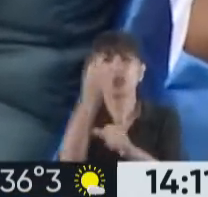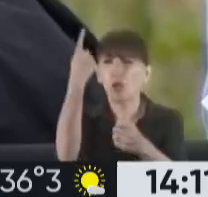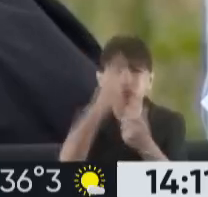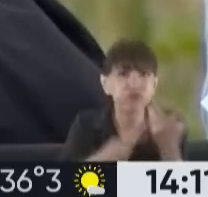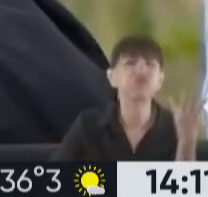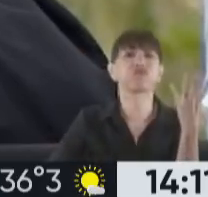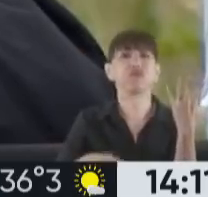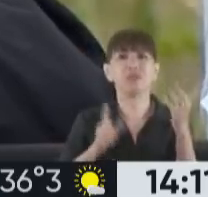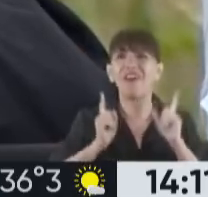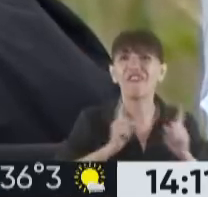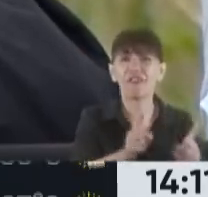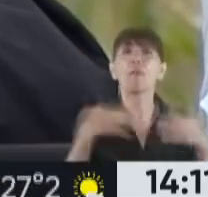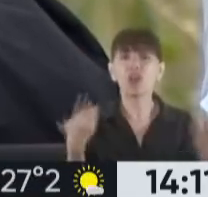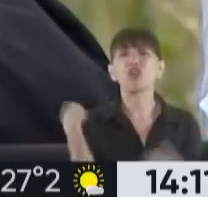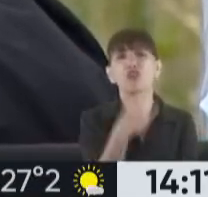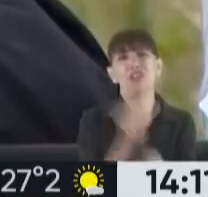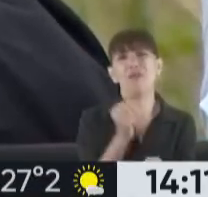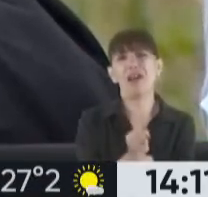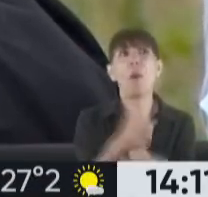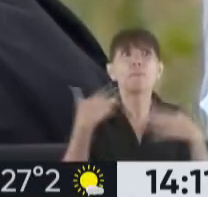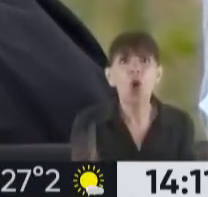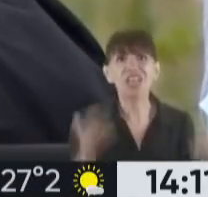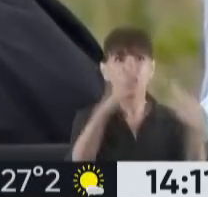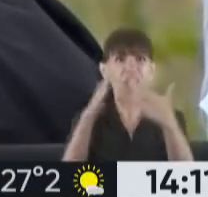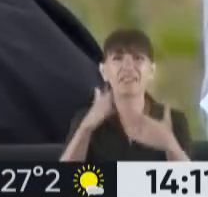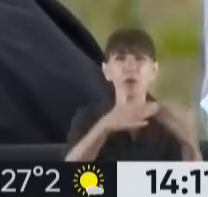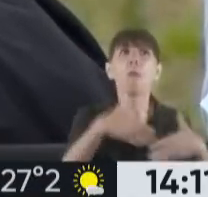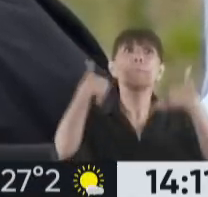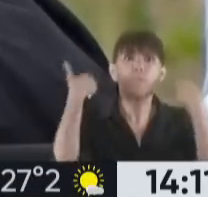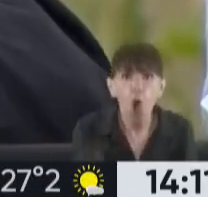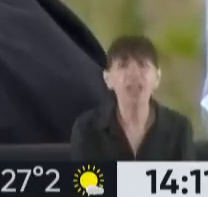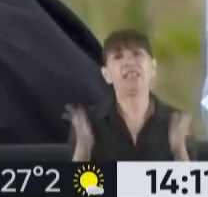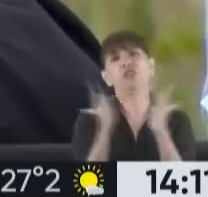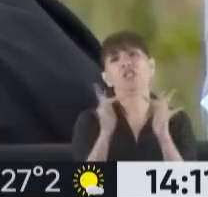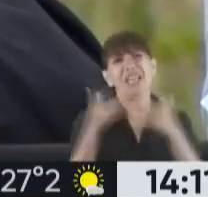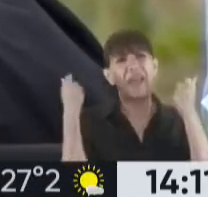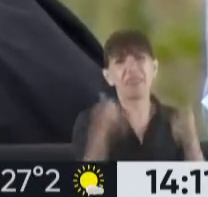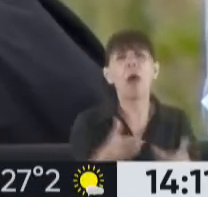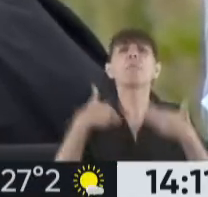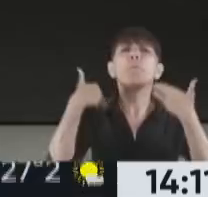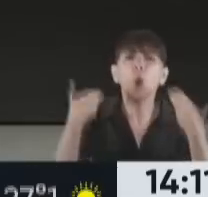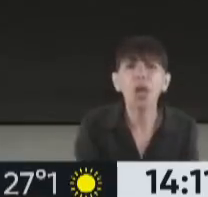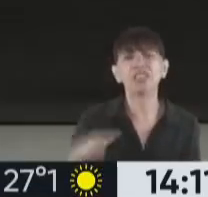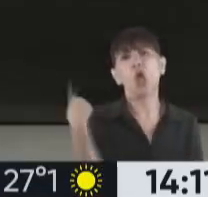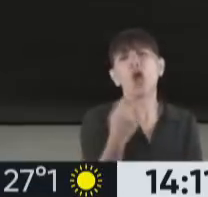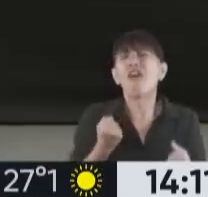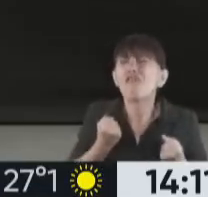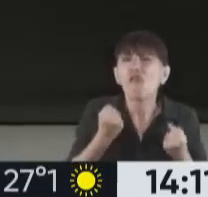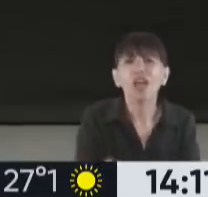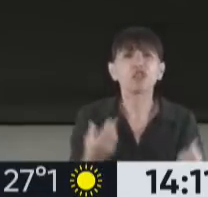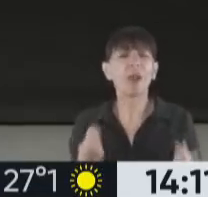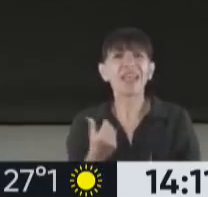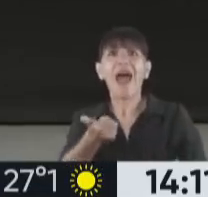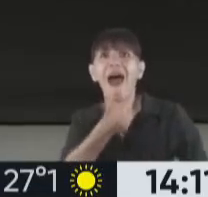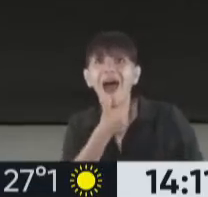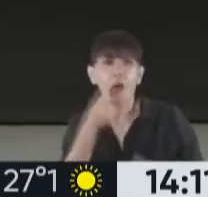trabajando. Y por eso son estas casas. Y por eso es la conectividad. Y por eso es el esfuerzo para llevar agua a las